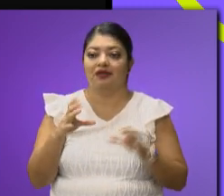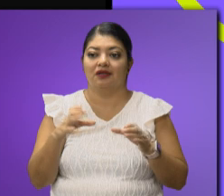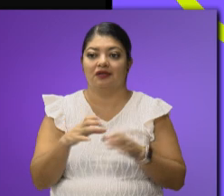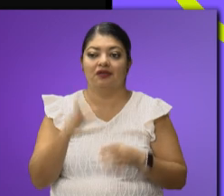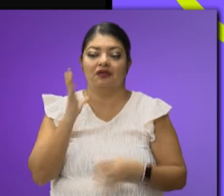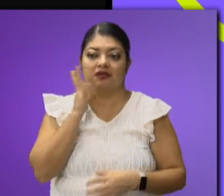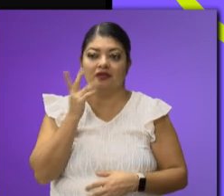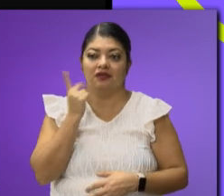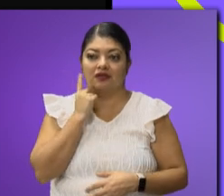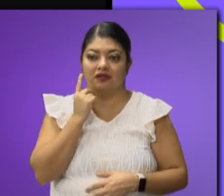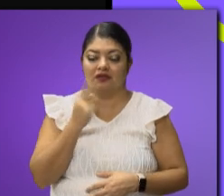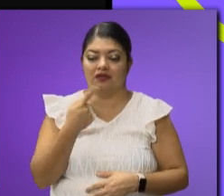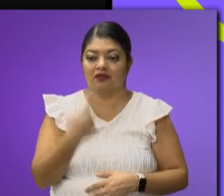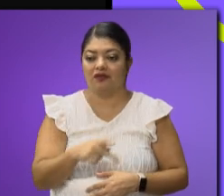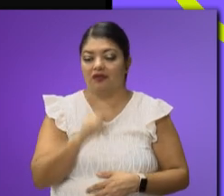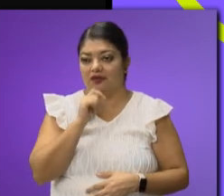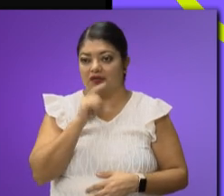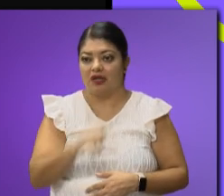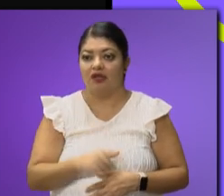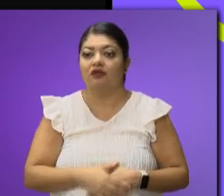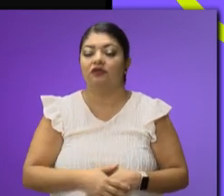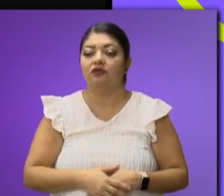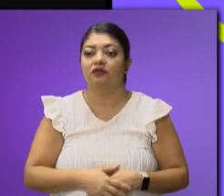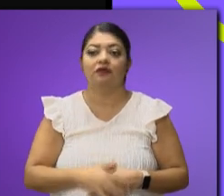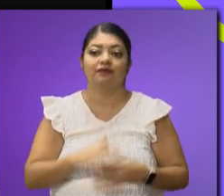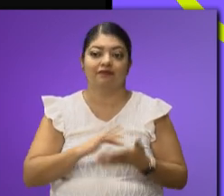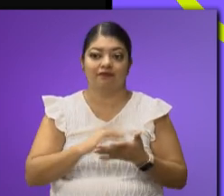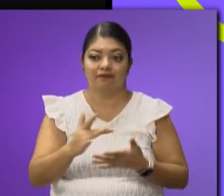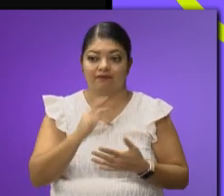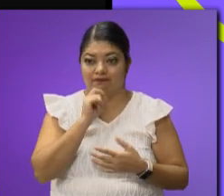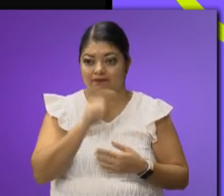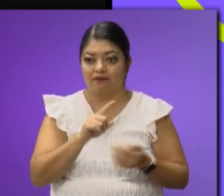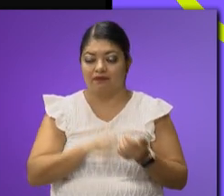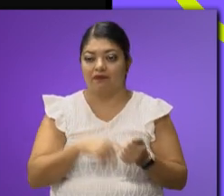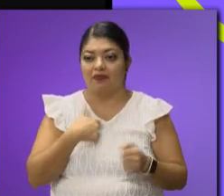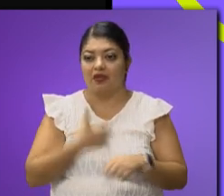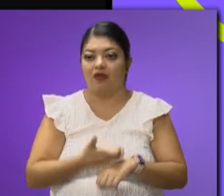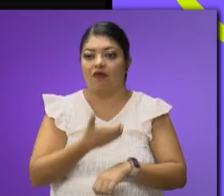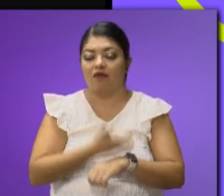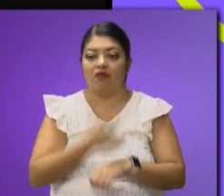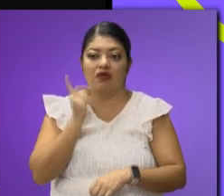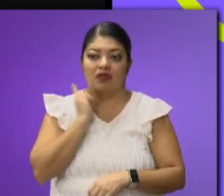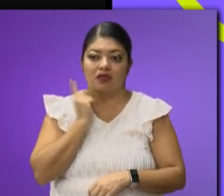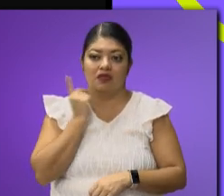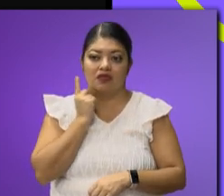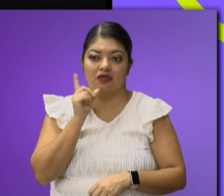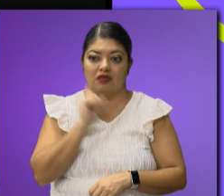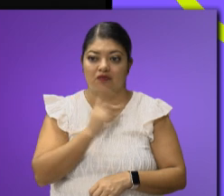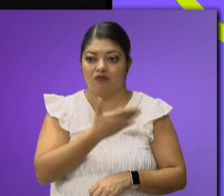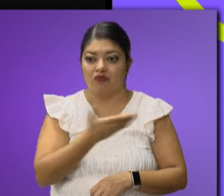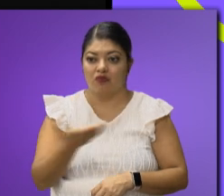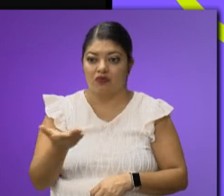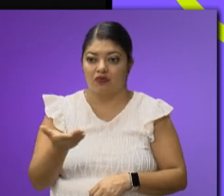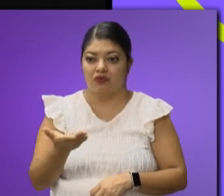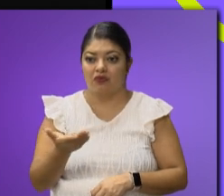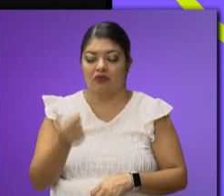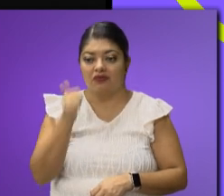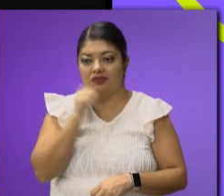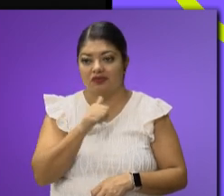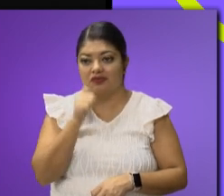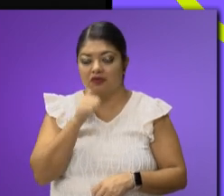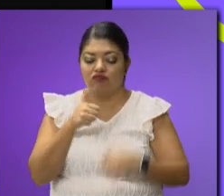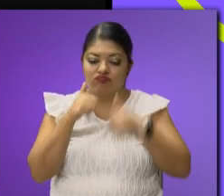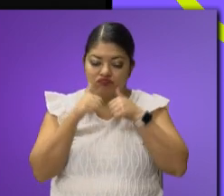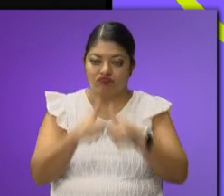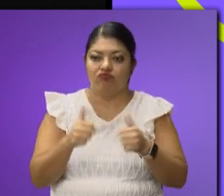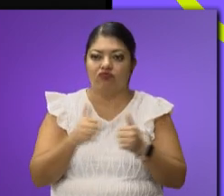legislatura del Congreso del Estado de Jalisco. Agradeciendo, por supuesto, a mis compañeras diputadas que siempre atienden con